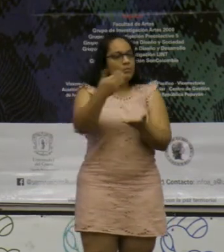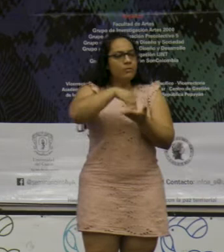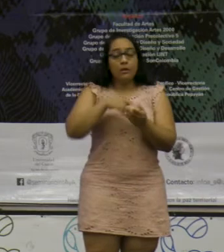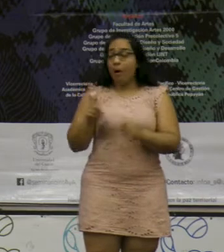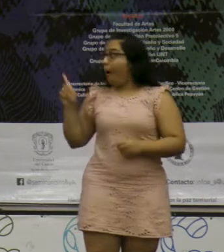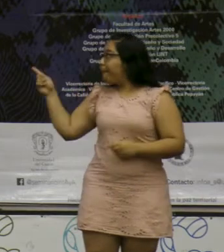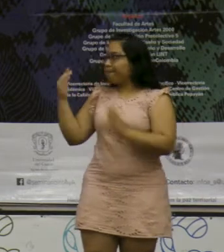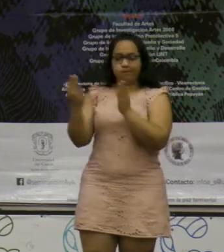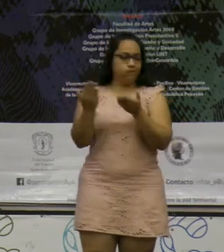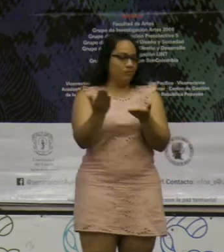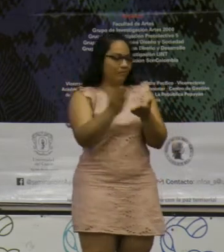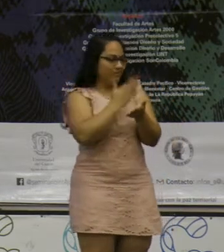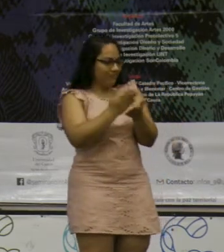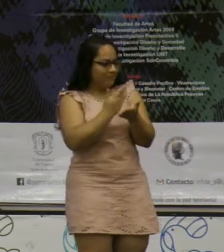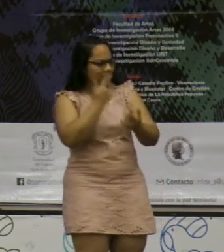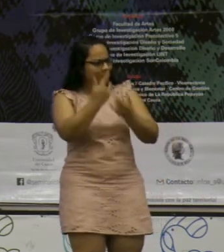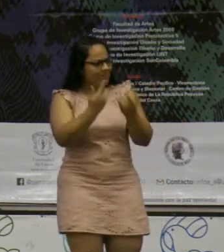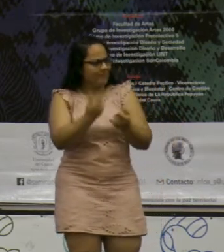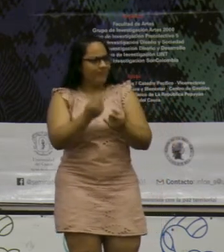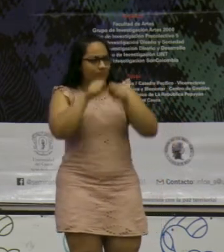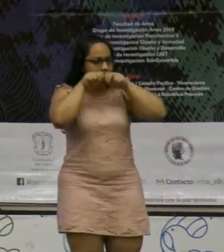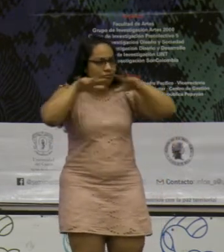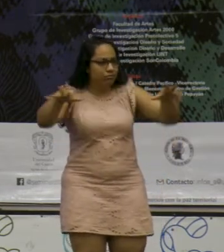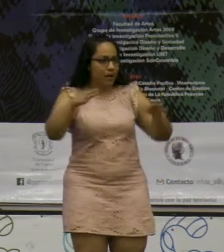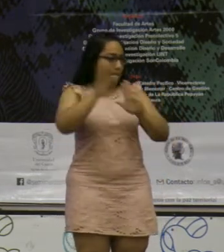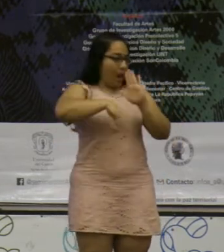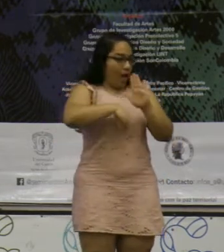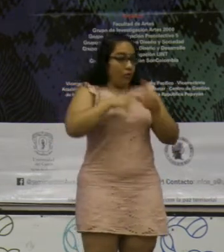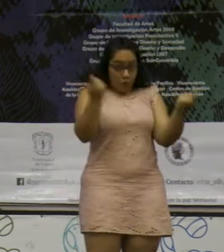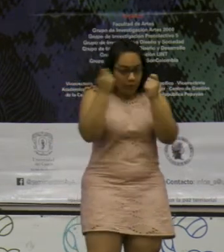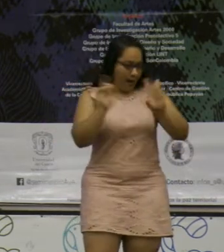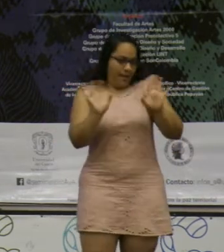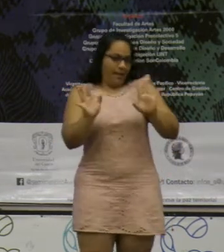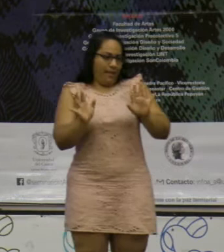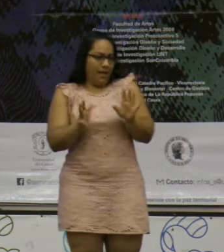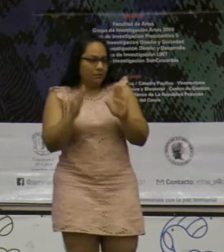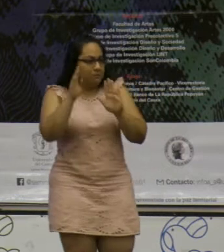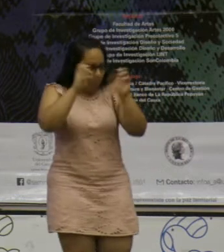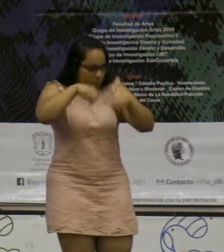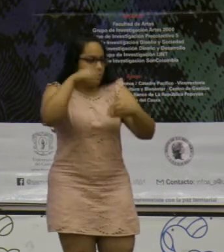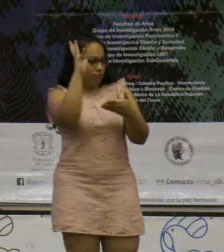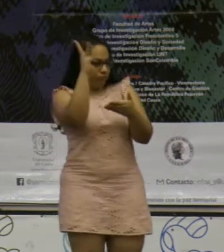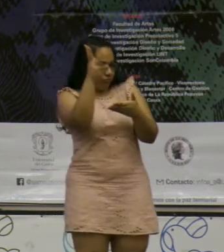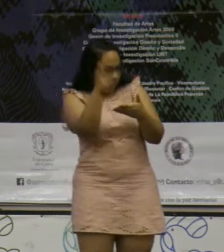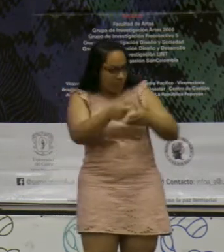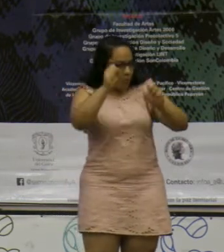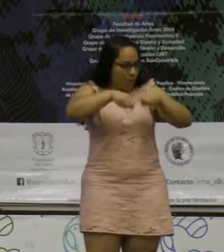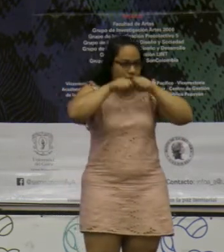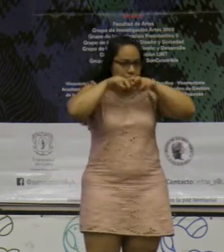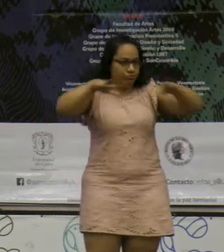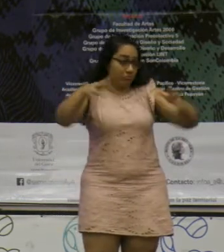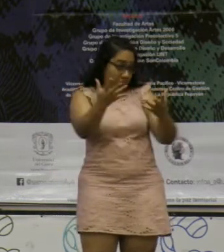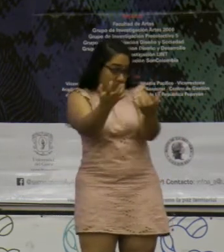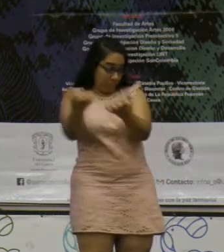Este es un libro que me interesa mover, es bastante barato, no lo estoy promocionando, se puede descargar y lo puedo mandar por PDF a quien le